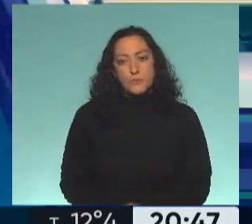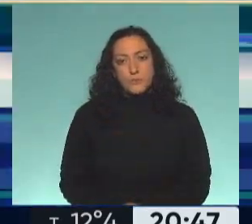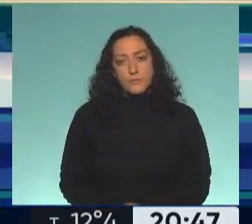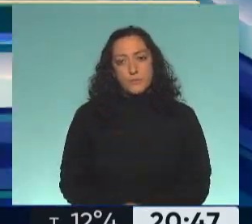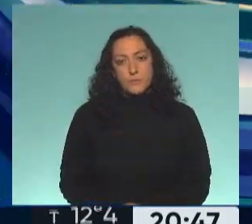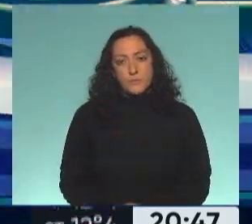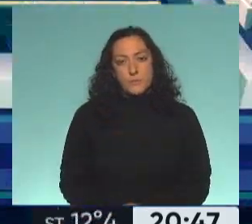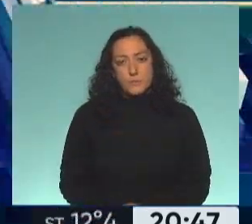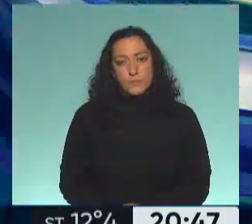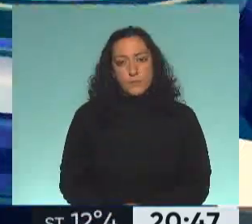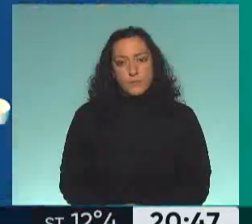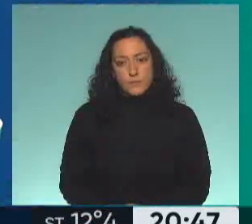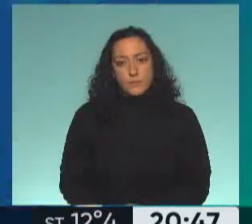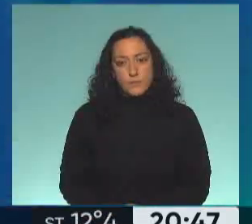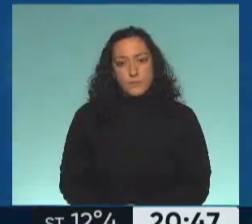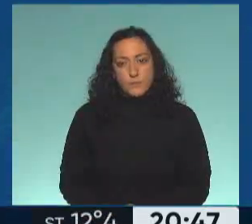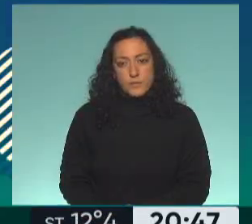edición.